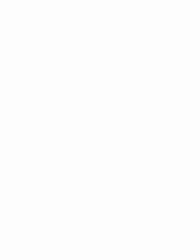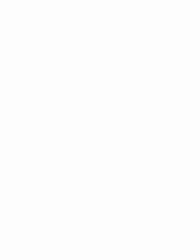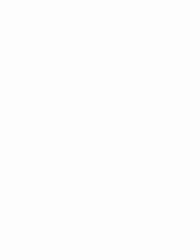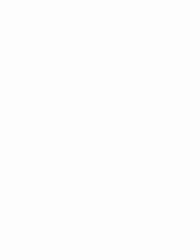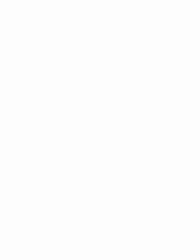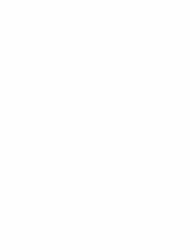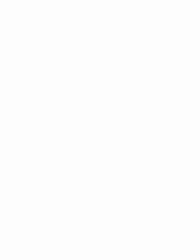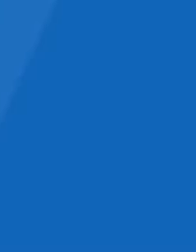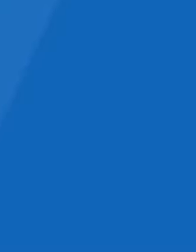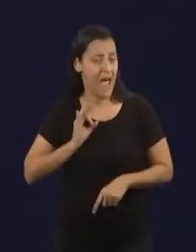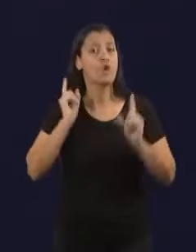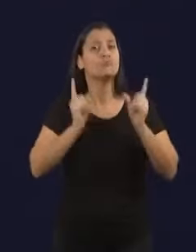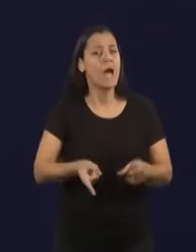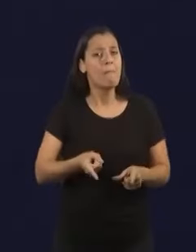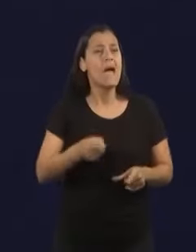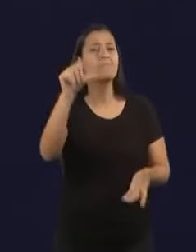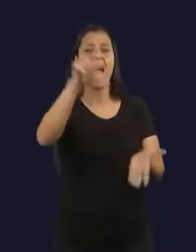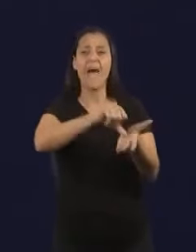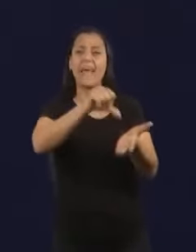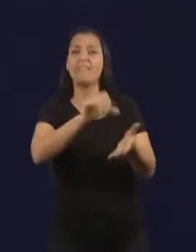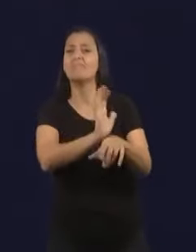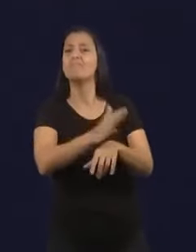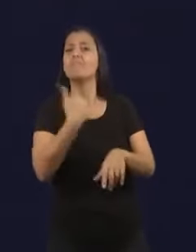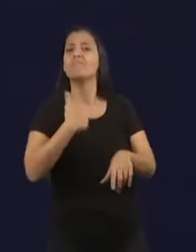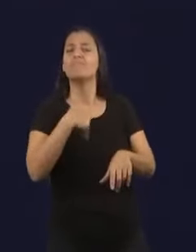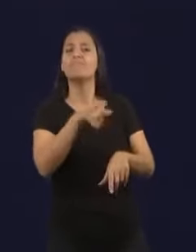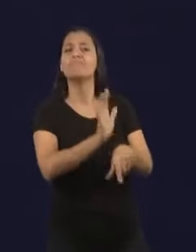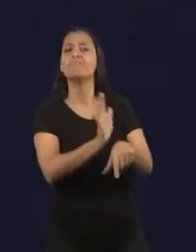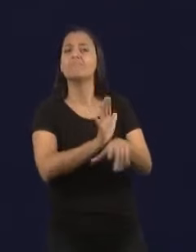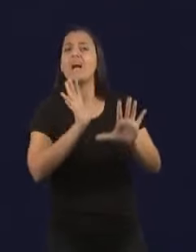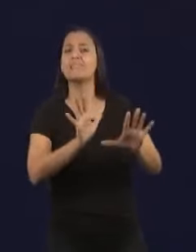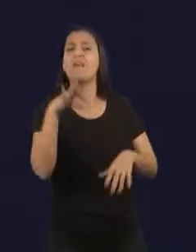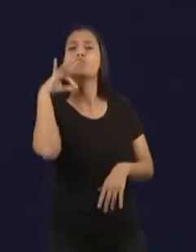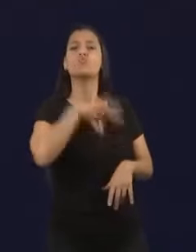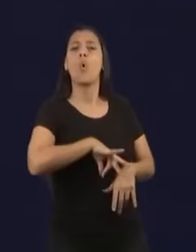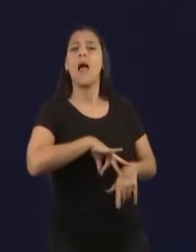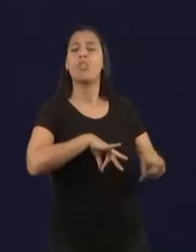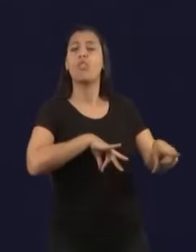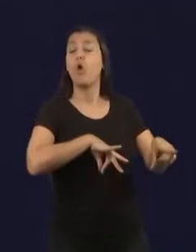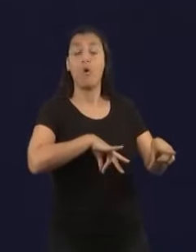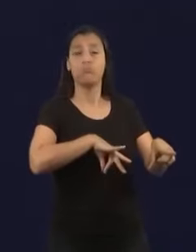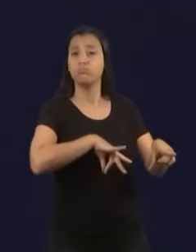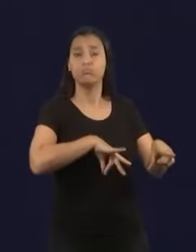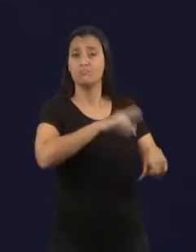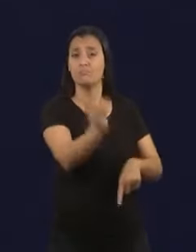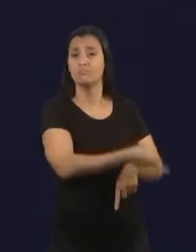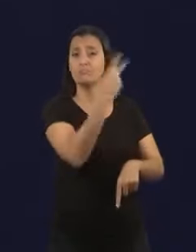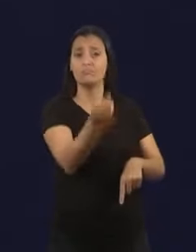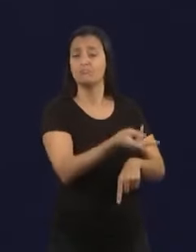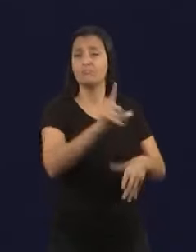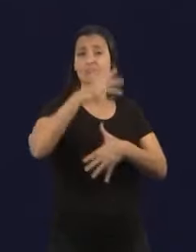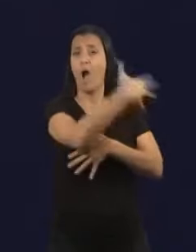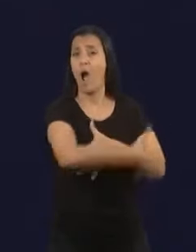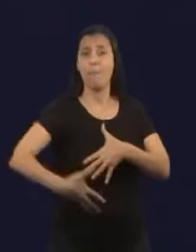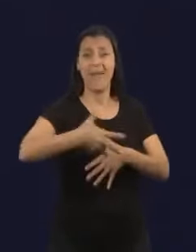un país con o dentro de los cinco salarios más bajos de todo el